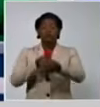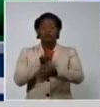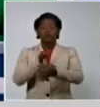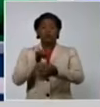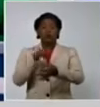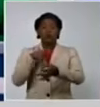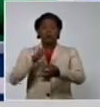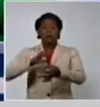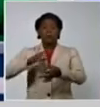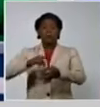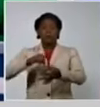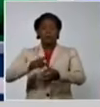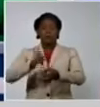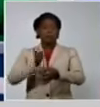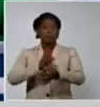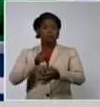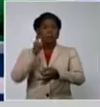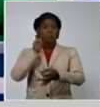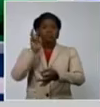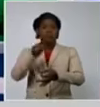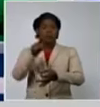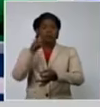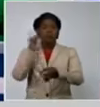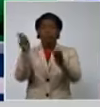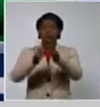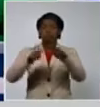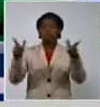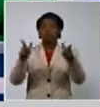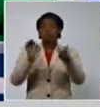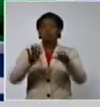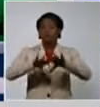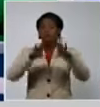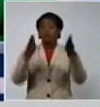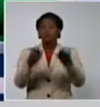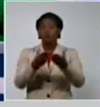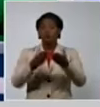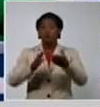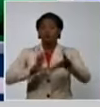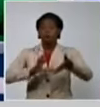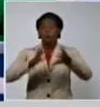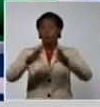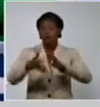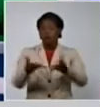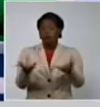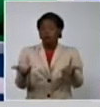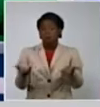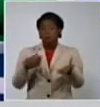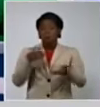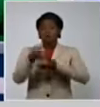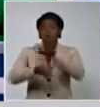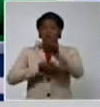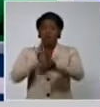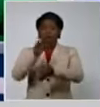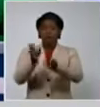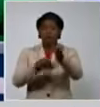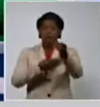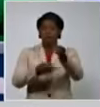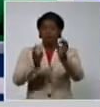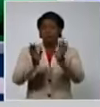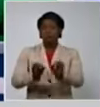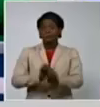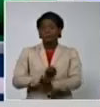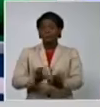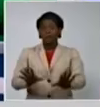explicación de lo elevado que todavía representa la transmisión,